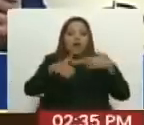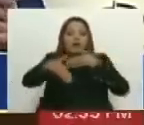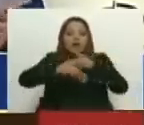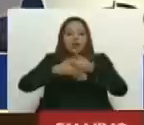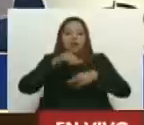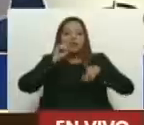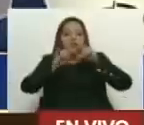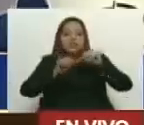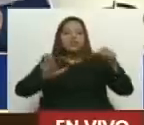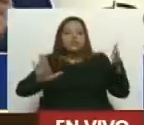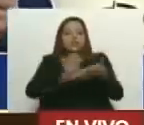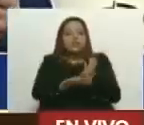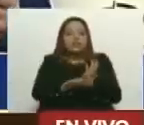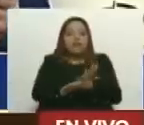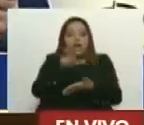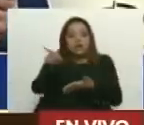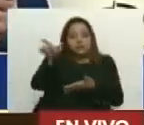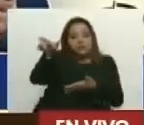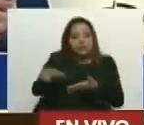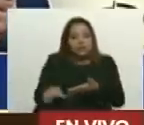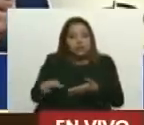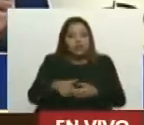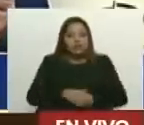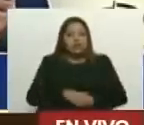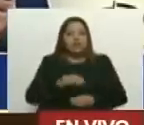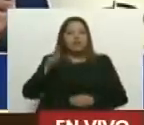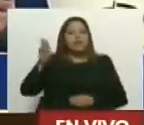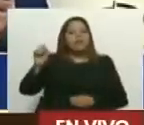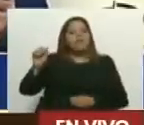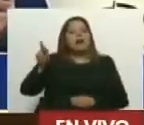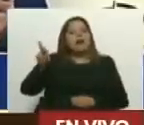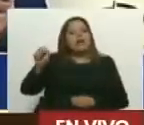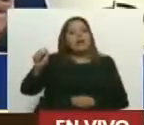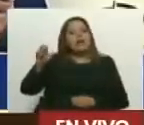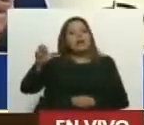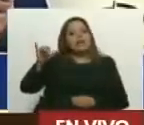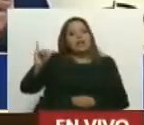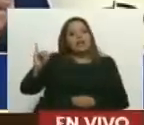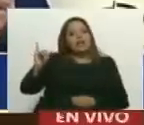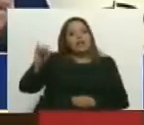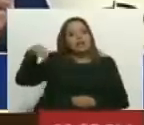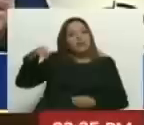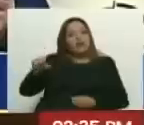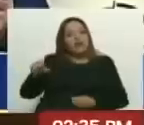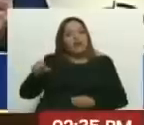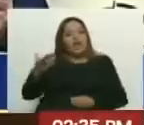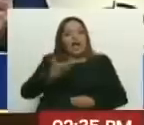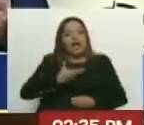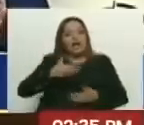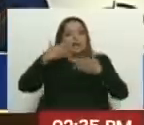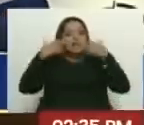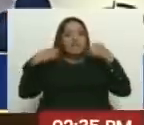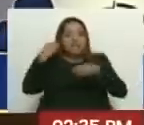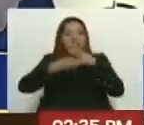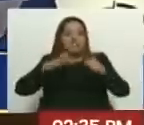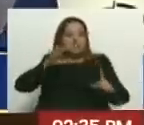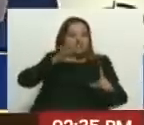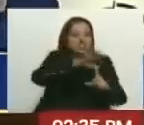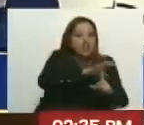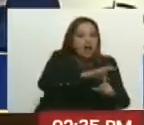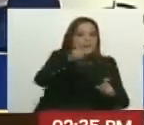Twitter, mediante el cual este sujeto Paraqueima, en su carácter de alcalde de la población del Tigre, realizó amenazas en contra